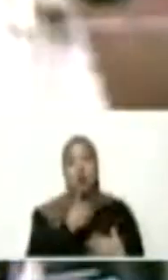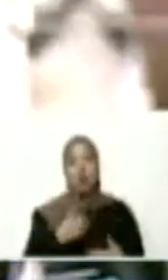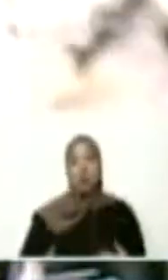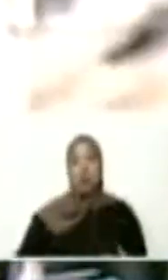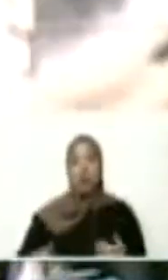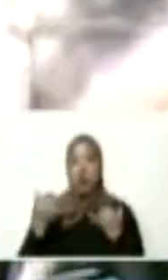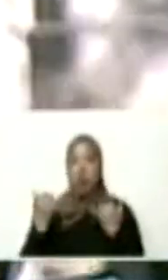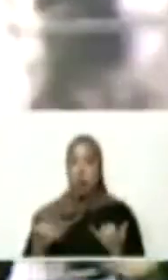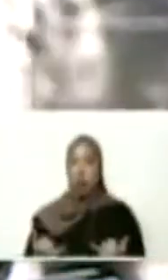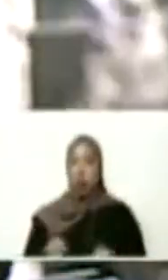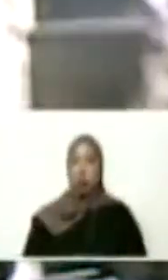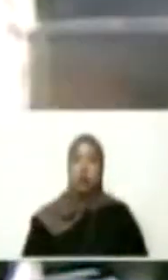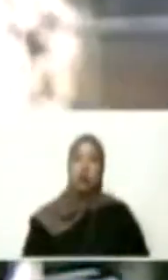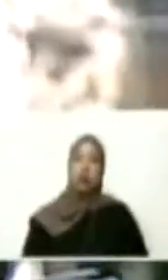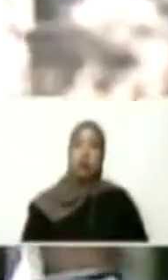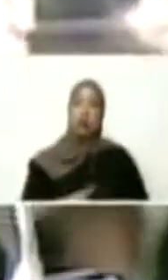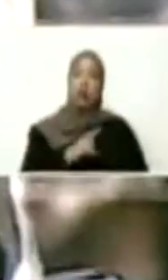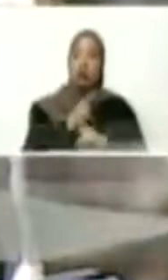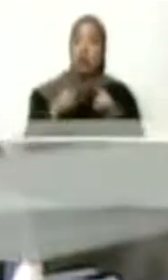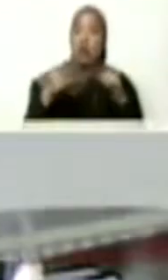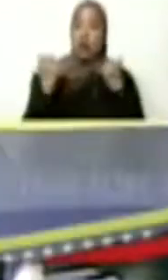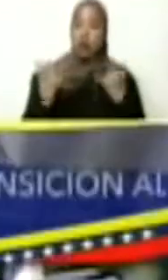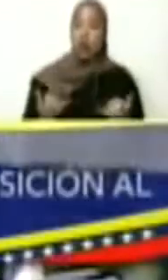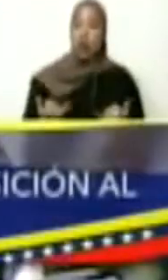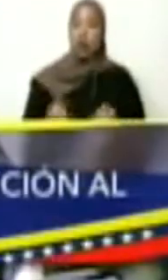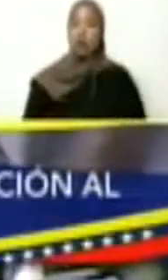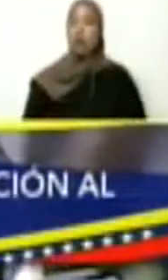dando. Pero eso es ya.